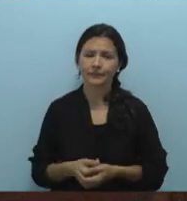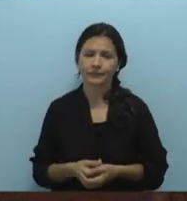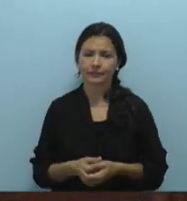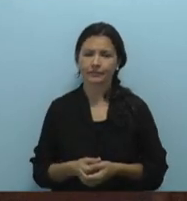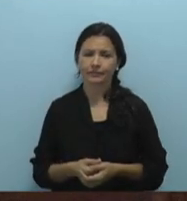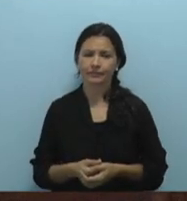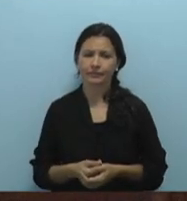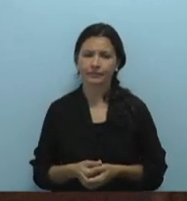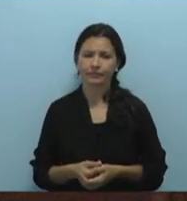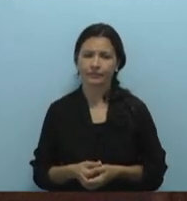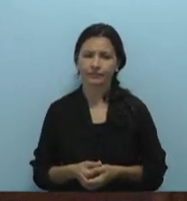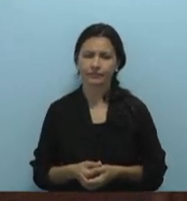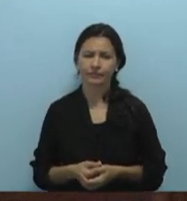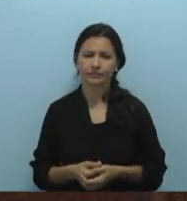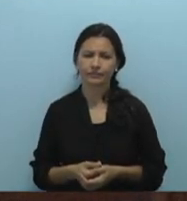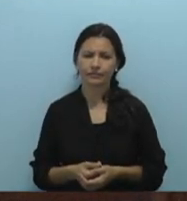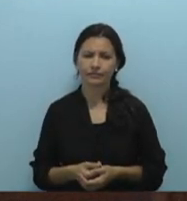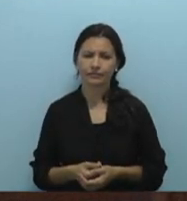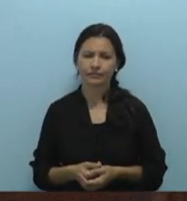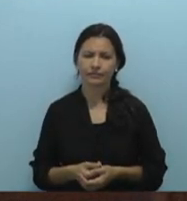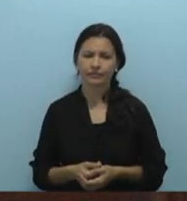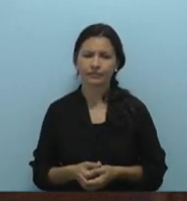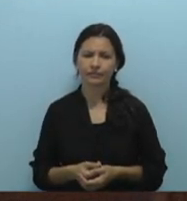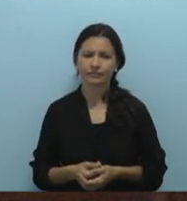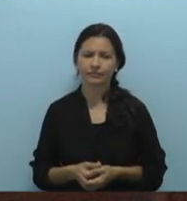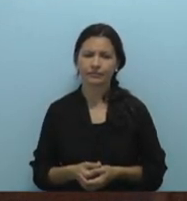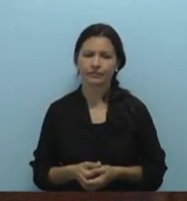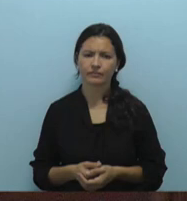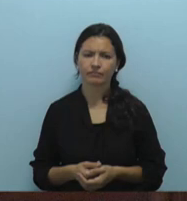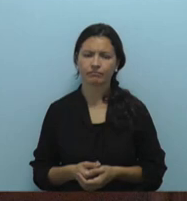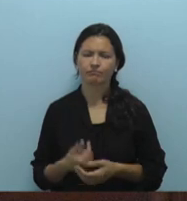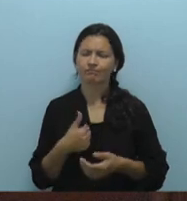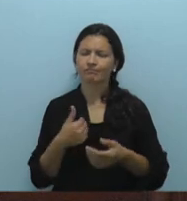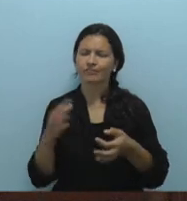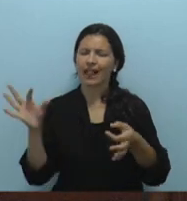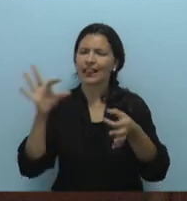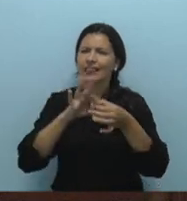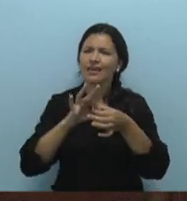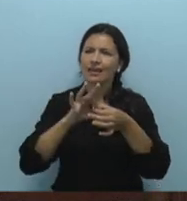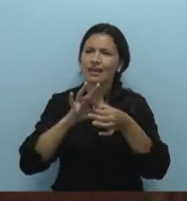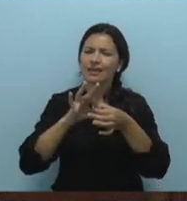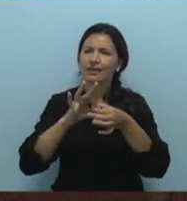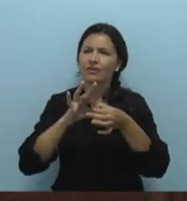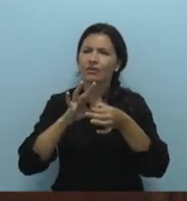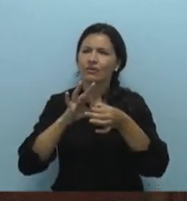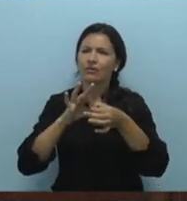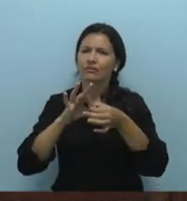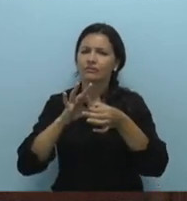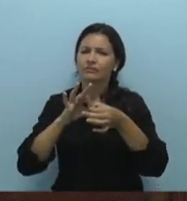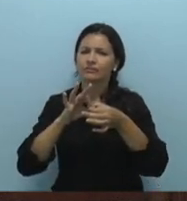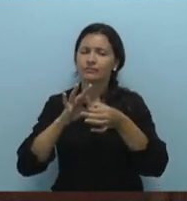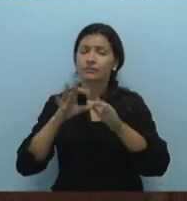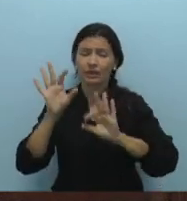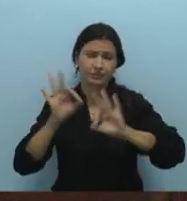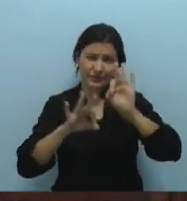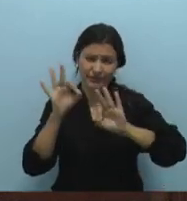quien me precedió y también, más allá de adherir en términos generales a sostener